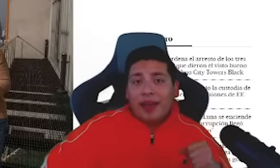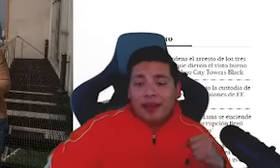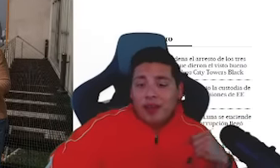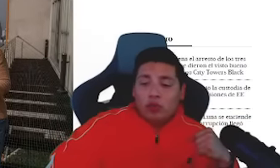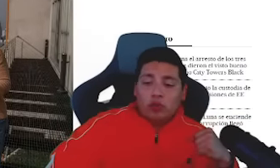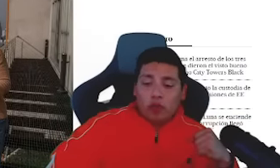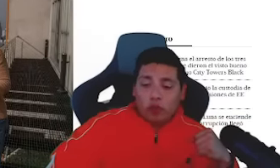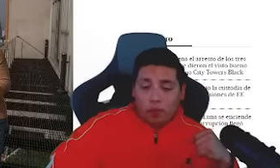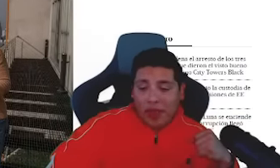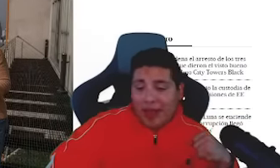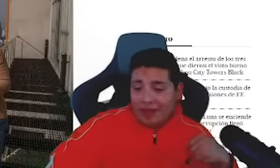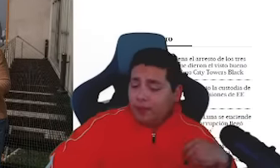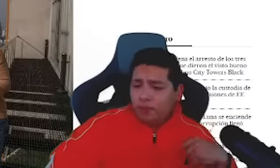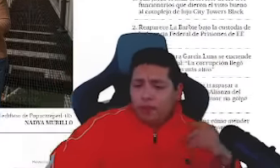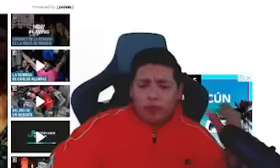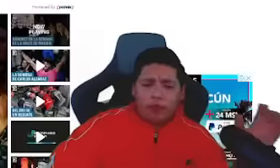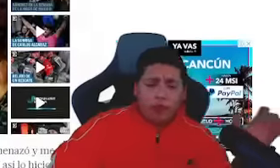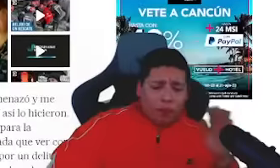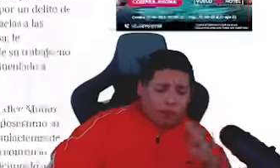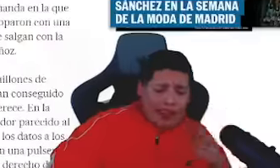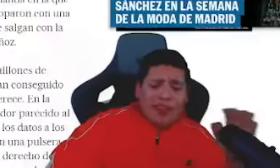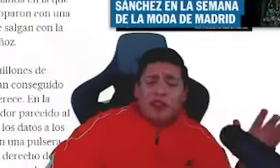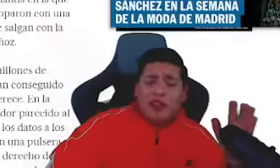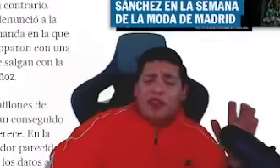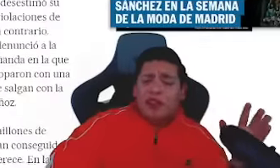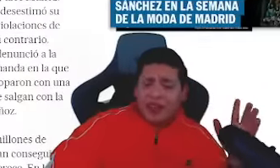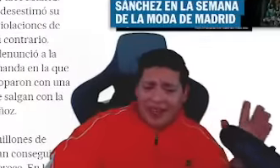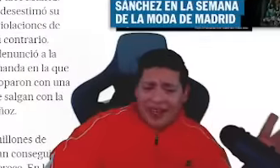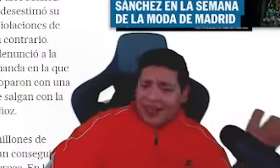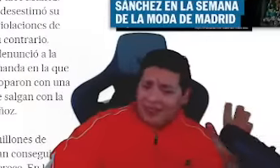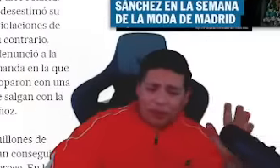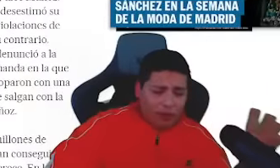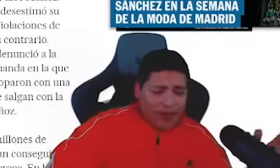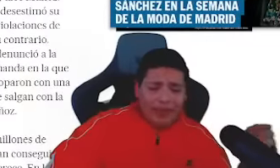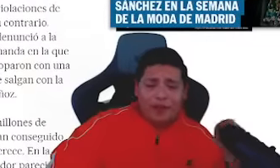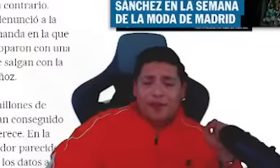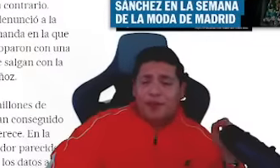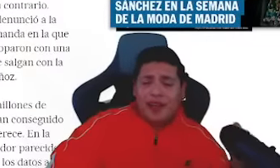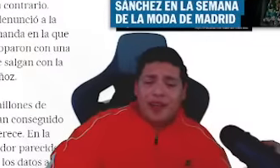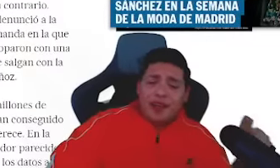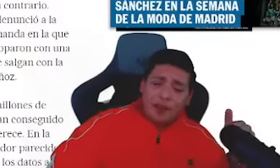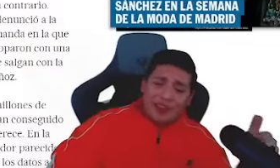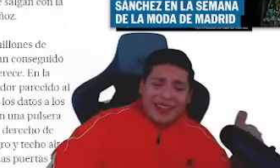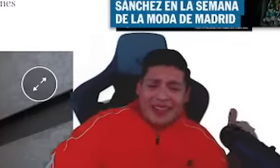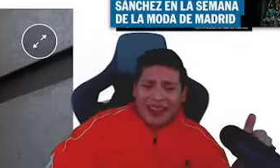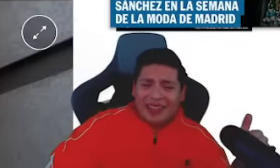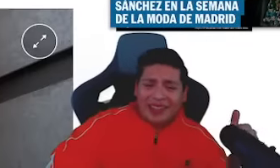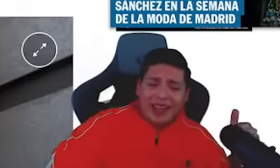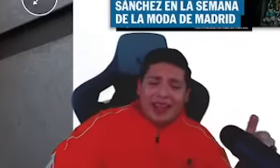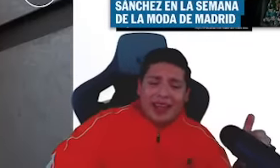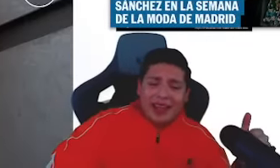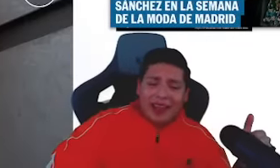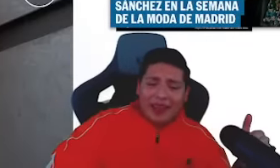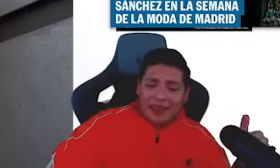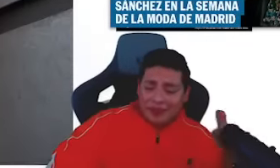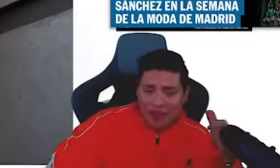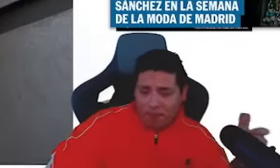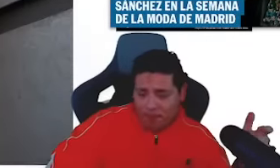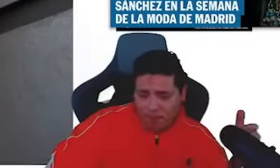tratar de tapar sus corruptelas. Porque ellos lo único que quieren, y así se los voy a decir, familia, pues es llenarse